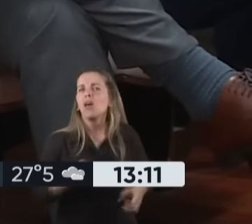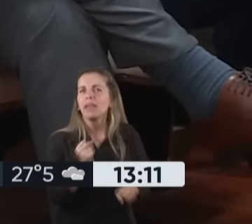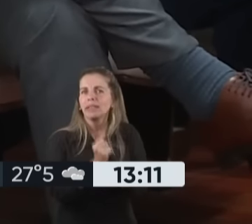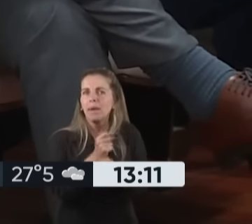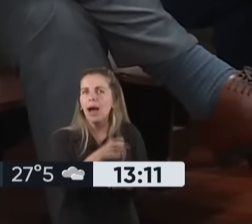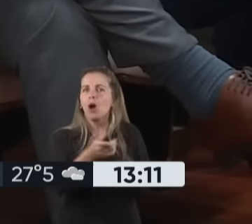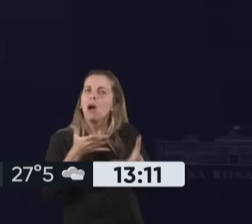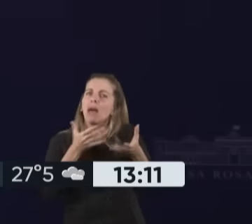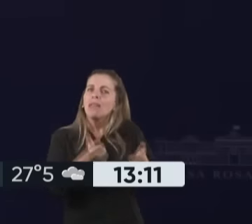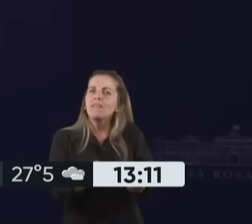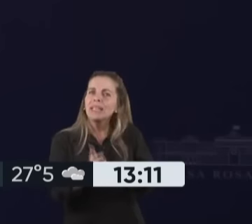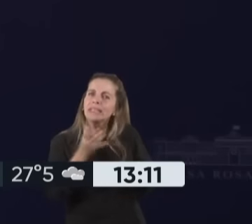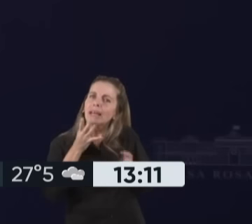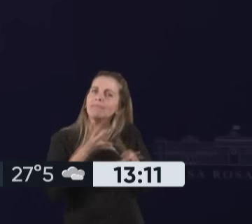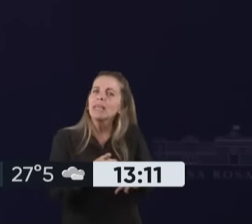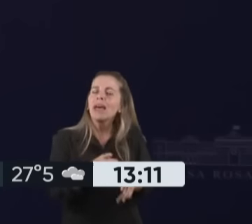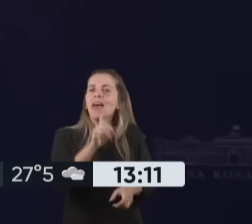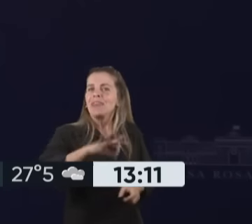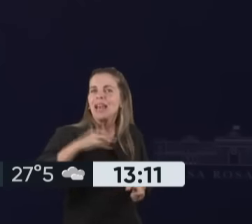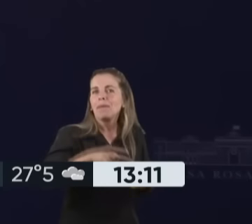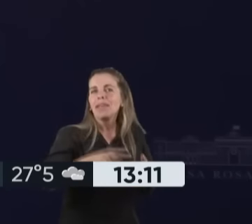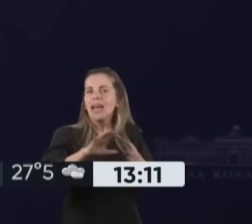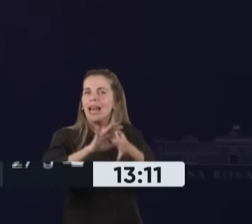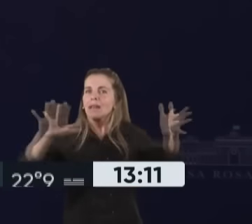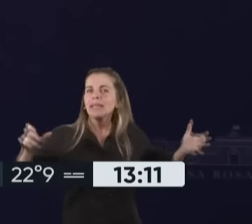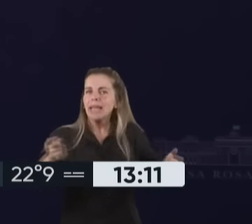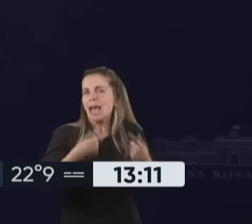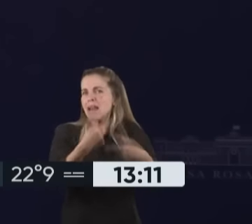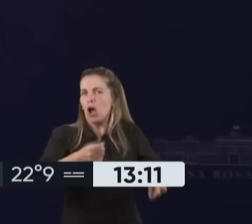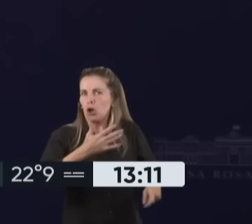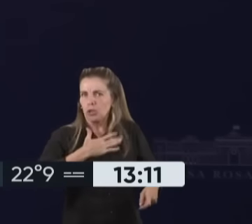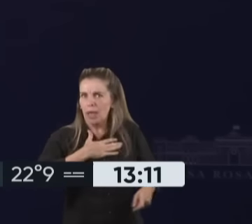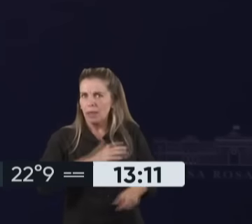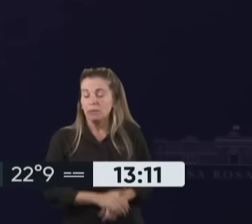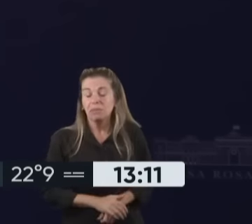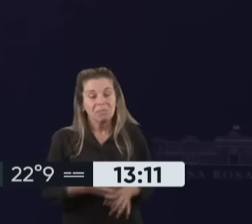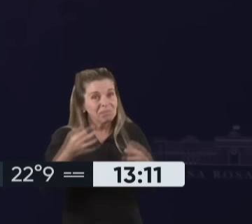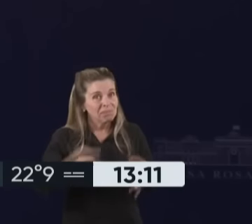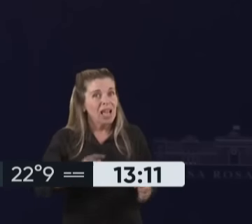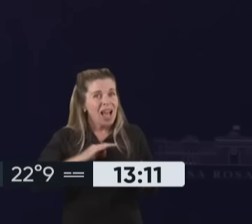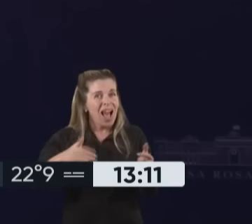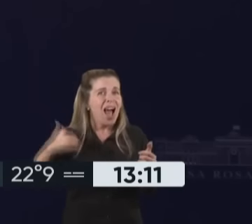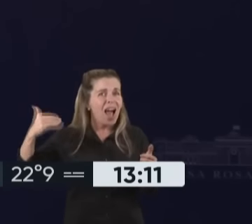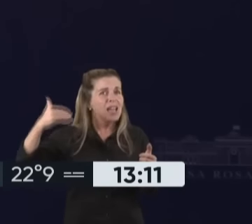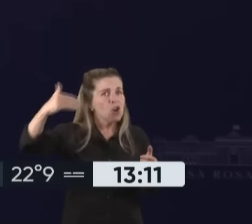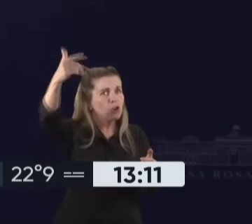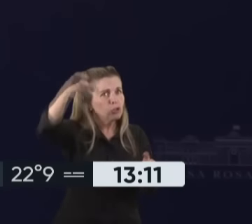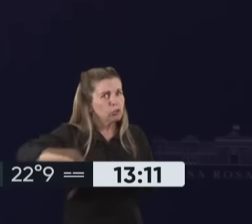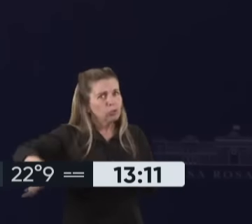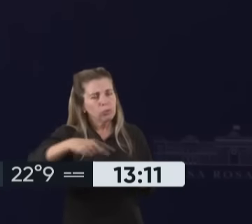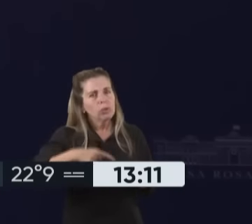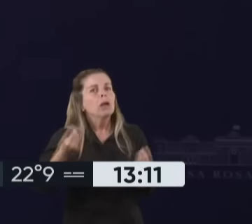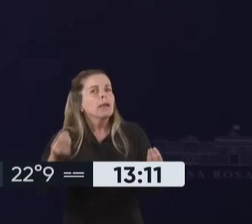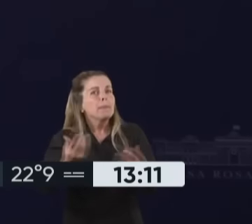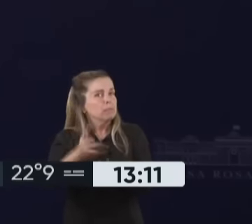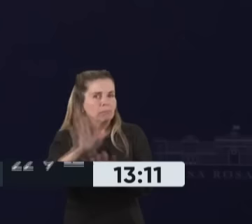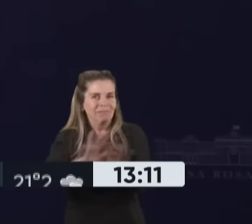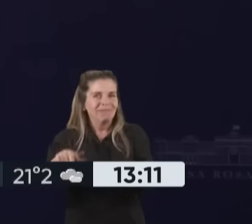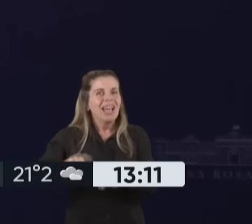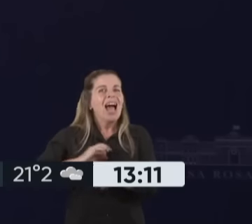la defensa de la vida, la libertad y la propiedad. Varias generaciones de argentinos vivieron bajo un